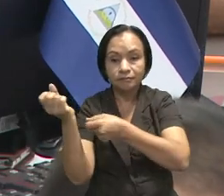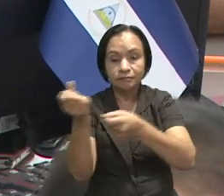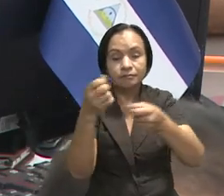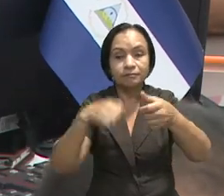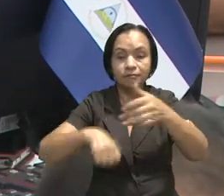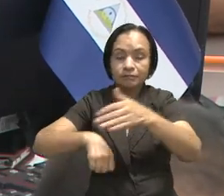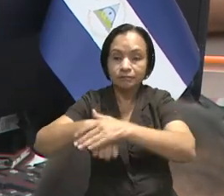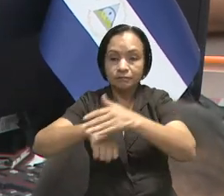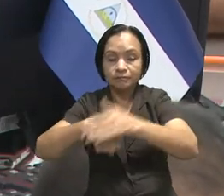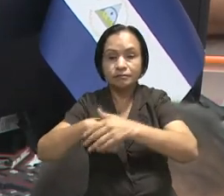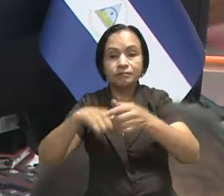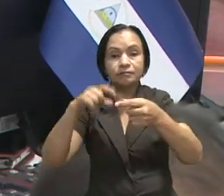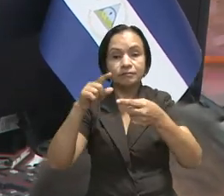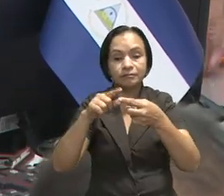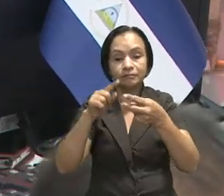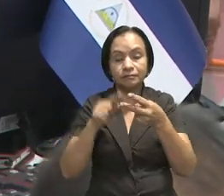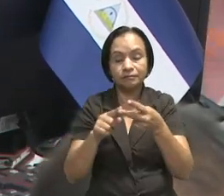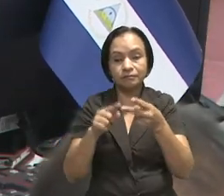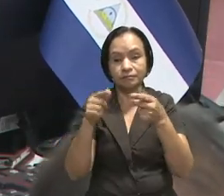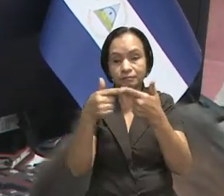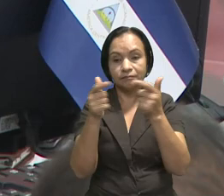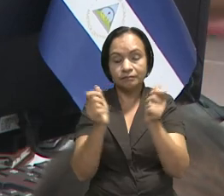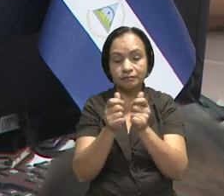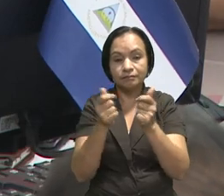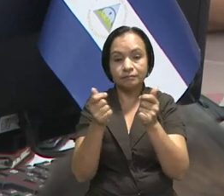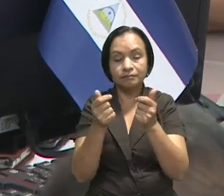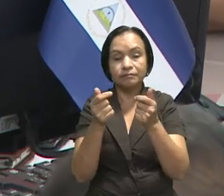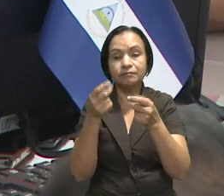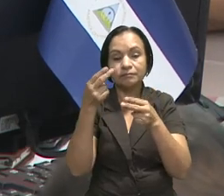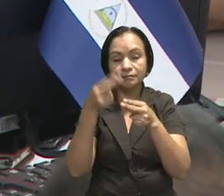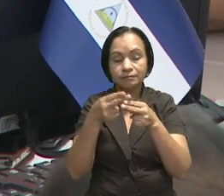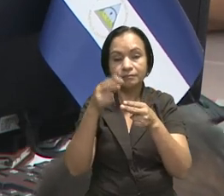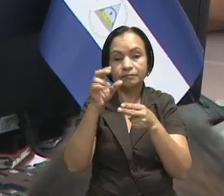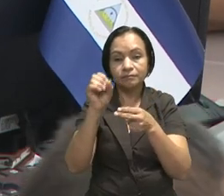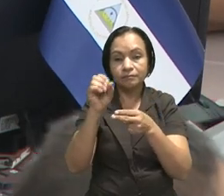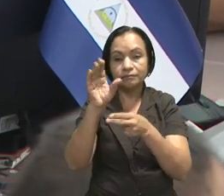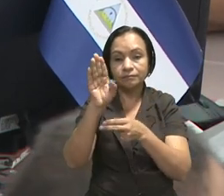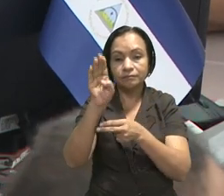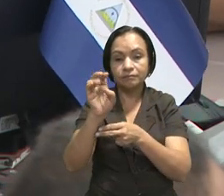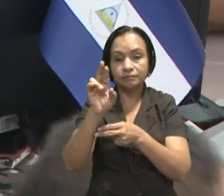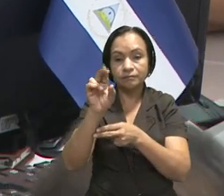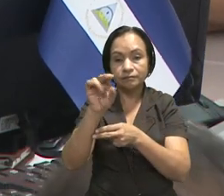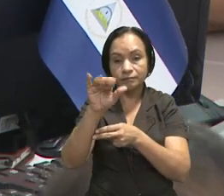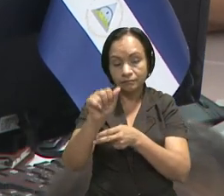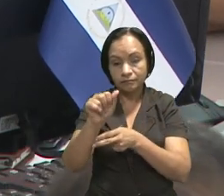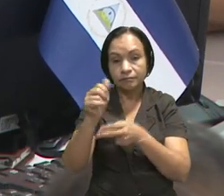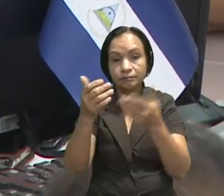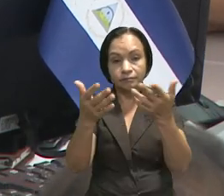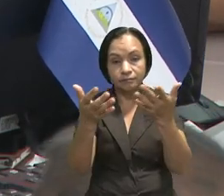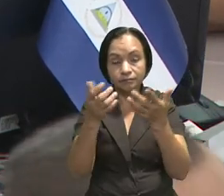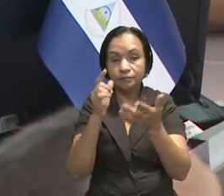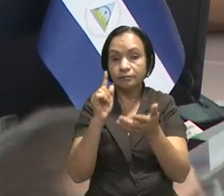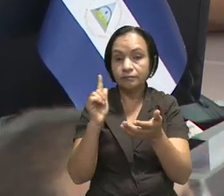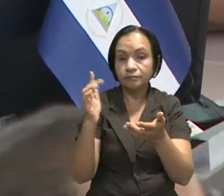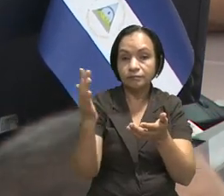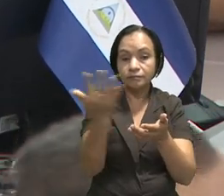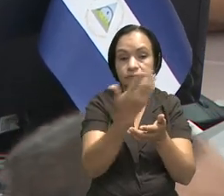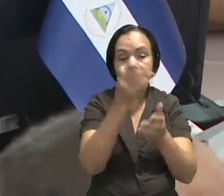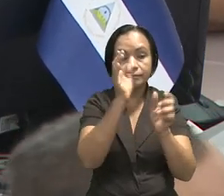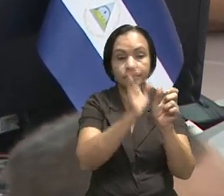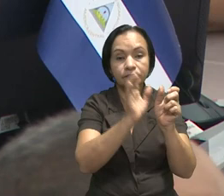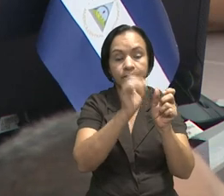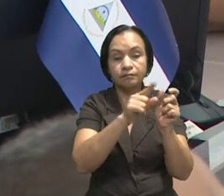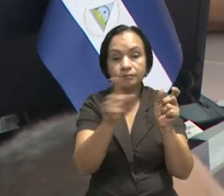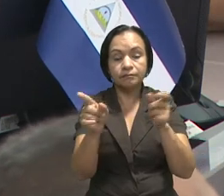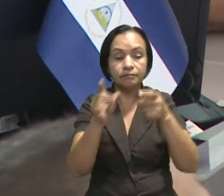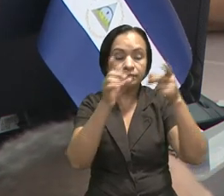de fútbol de este complejo deportivo Soberanía. Por eso solicitamos a todos y cada una de